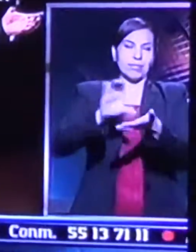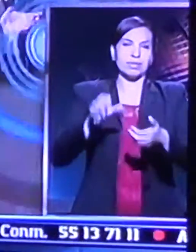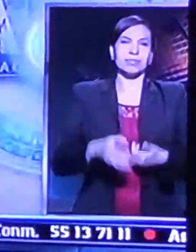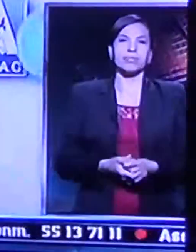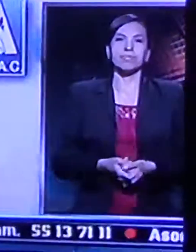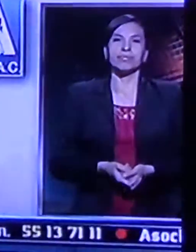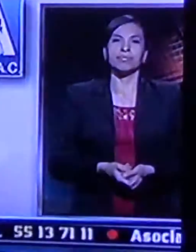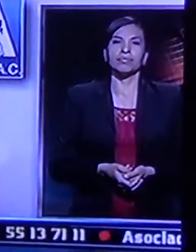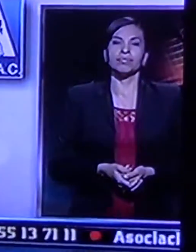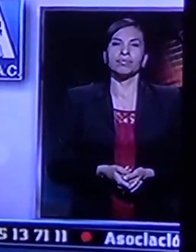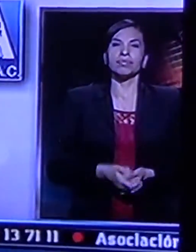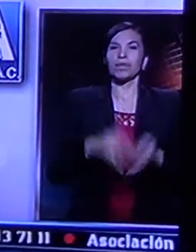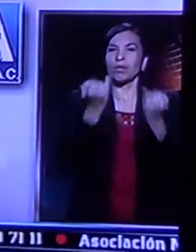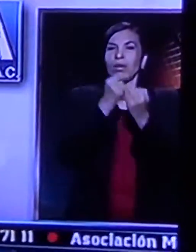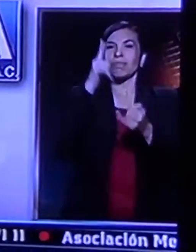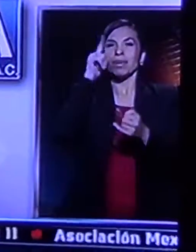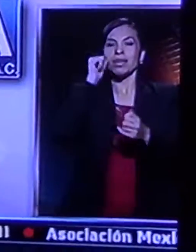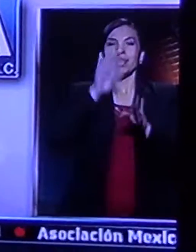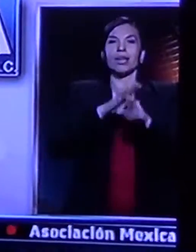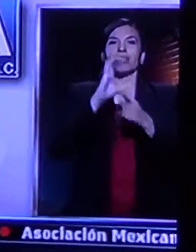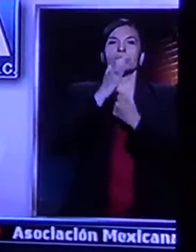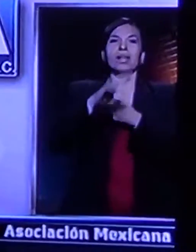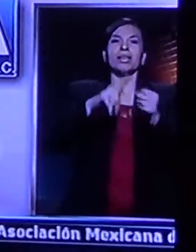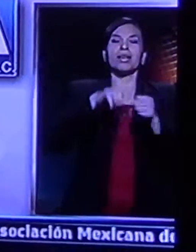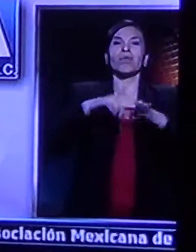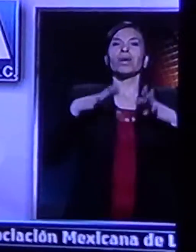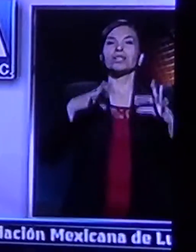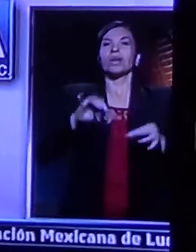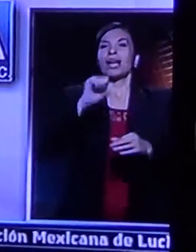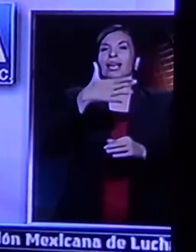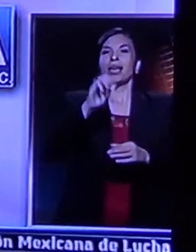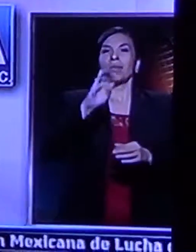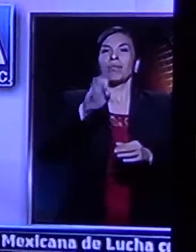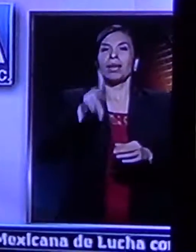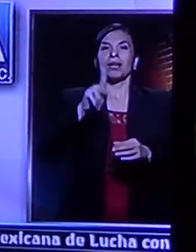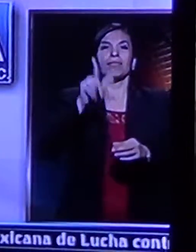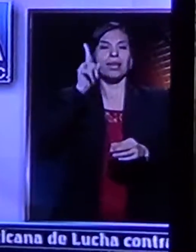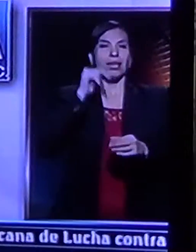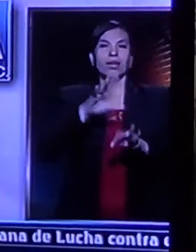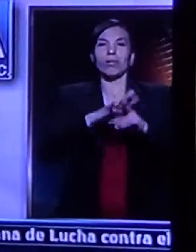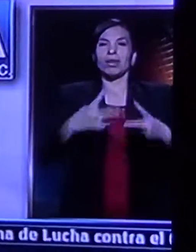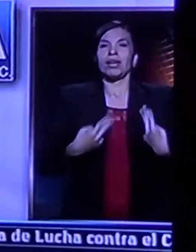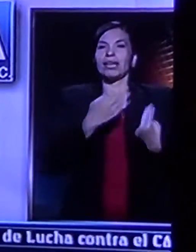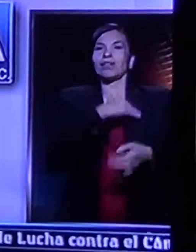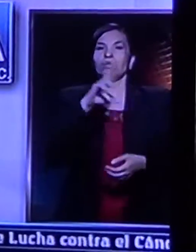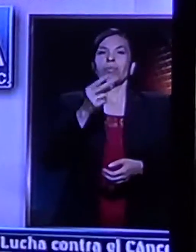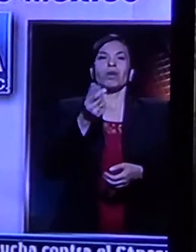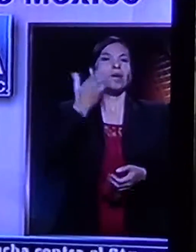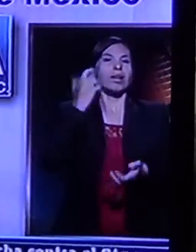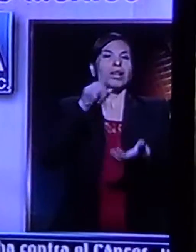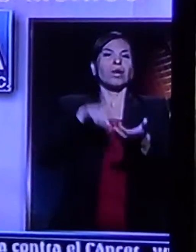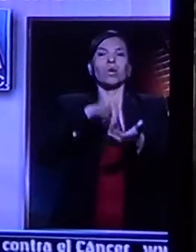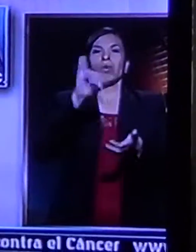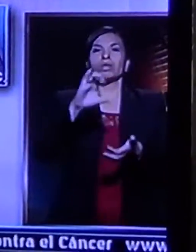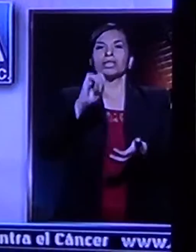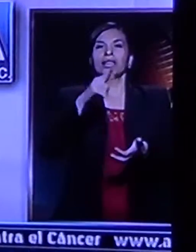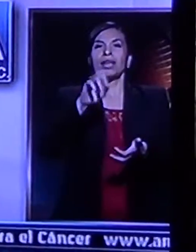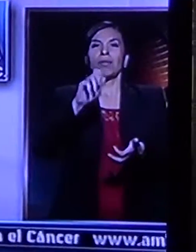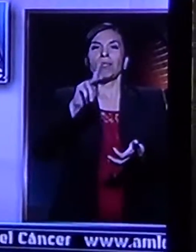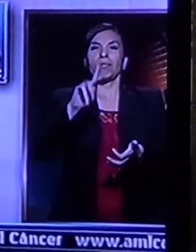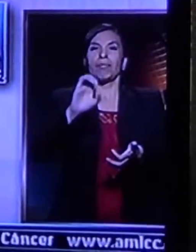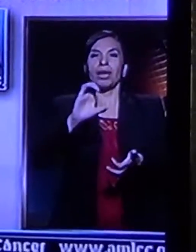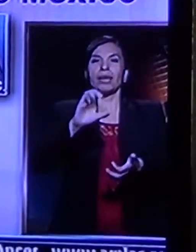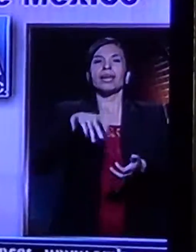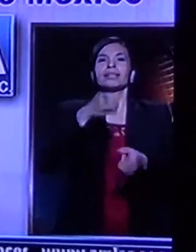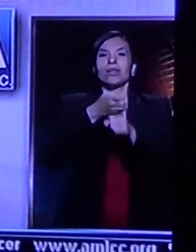distintas. También mañana Comité Pro Animal y Fundación Hagen becarán esterilización gratuita de perros y gatos en Juchitepec, en el Estado